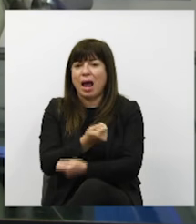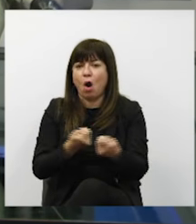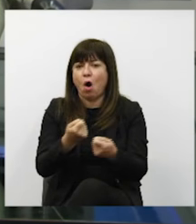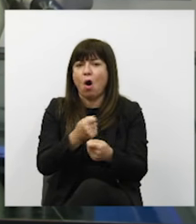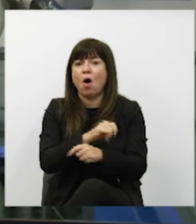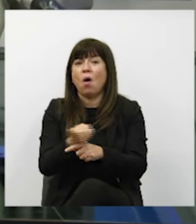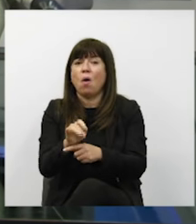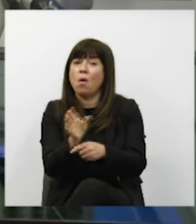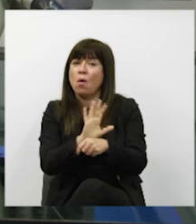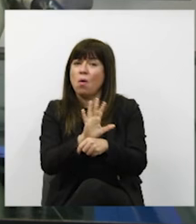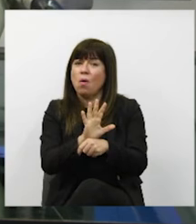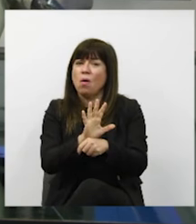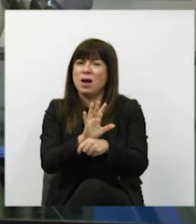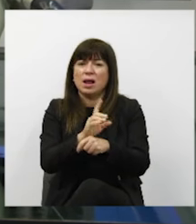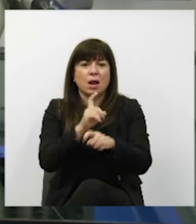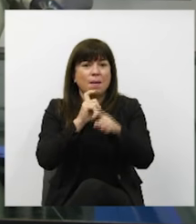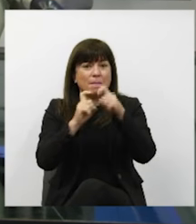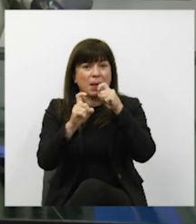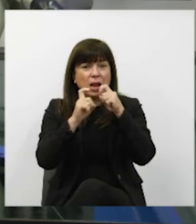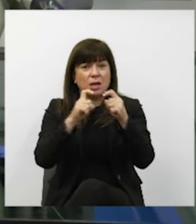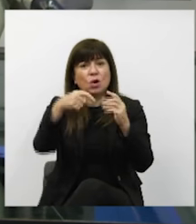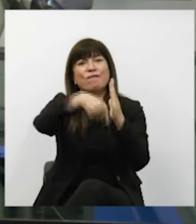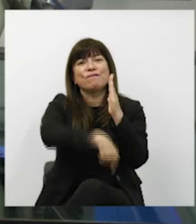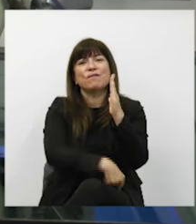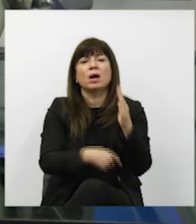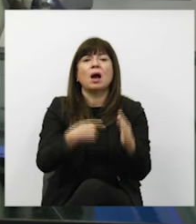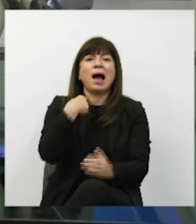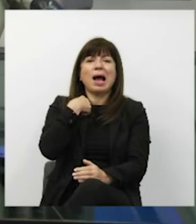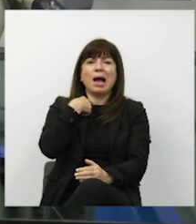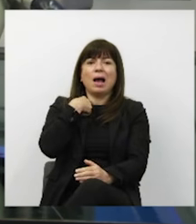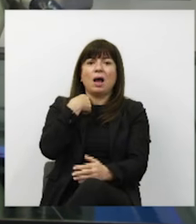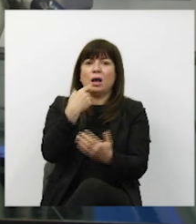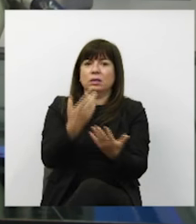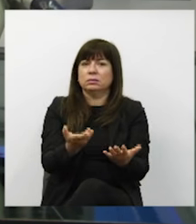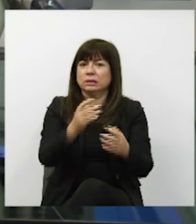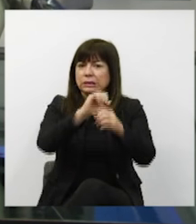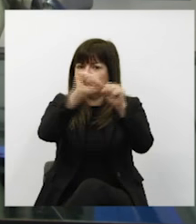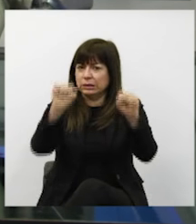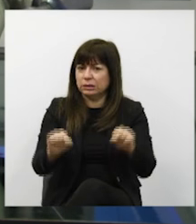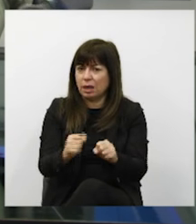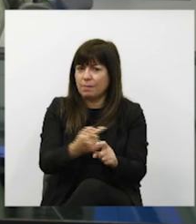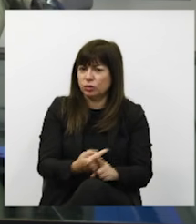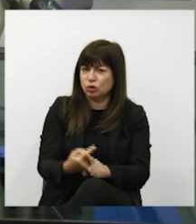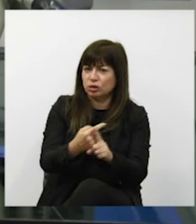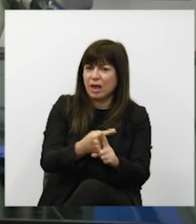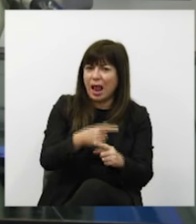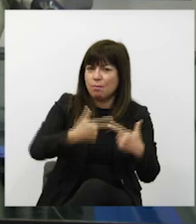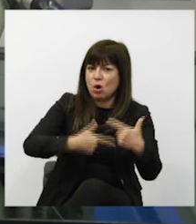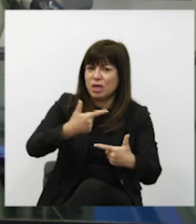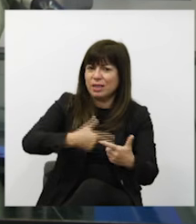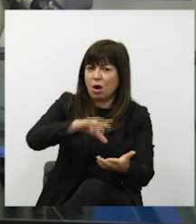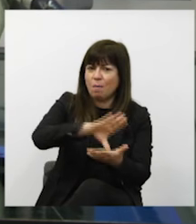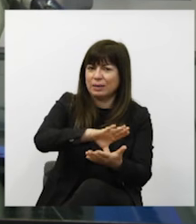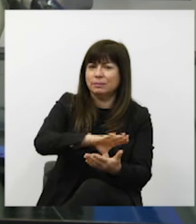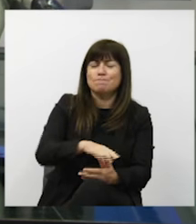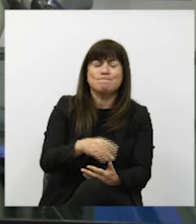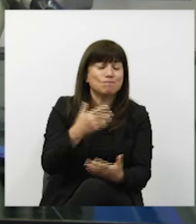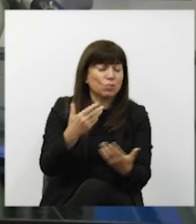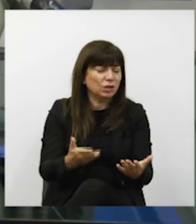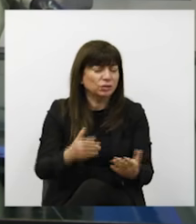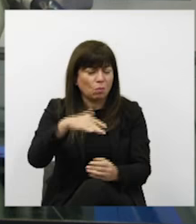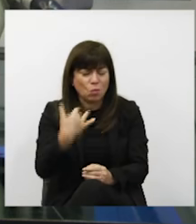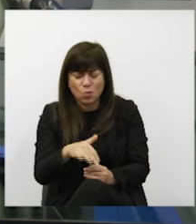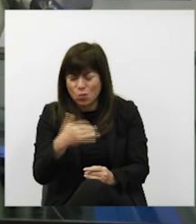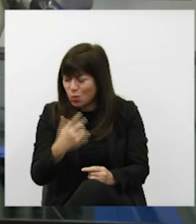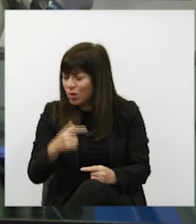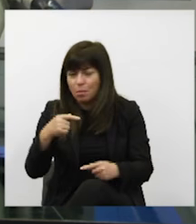COVID corre el riesgo de que se profundicen las fallas de nuestros sistemas sociales y políticos. Entonces nos parece especialmente relevante tener esta